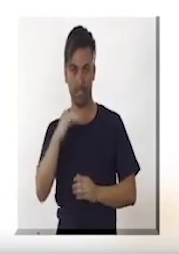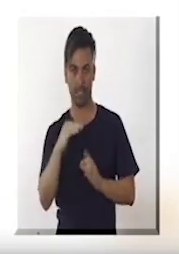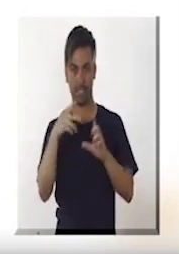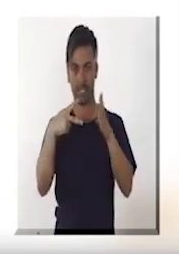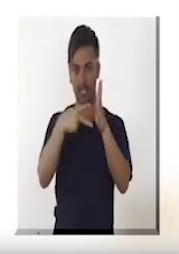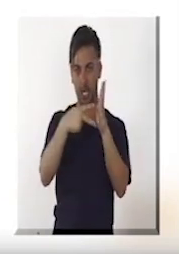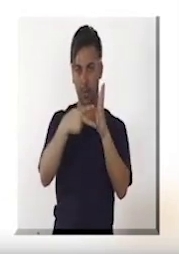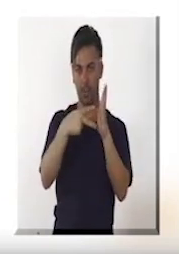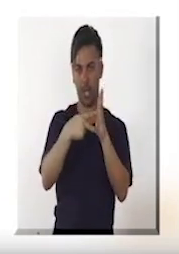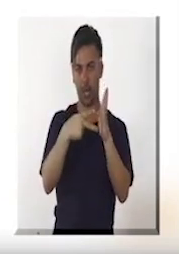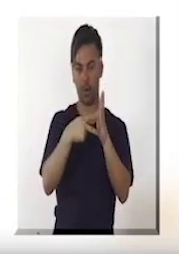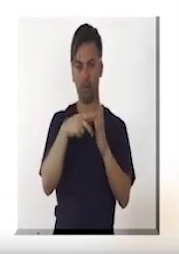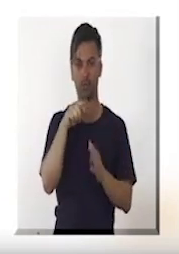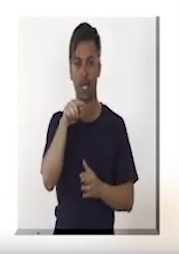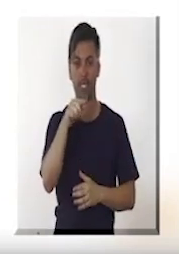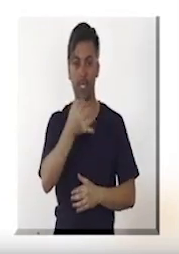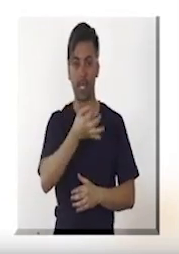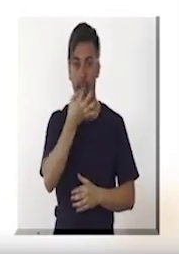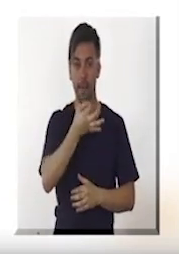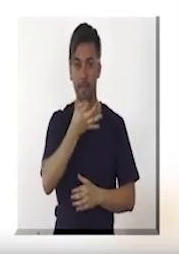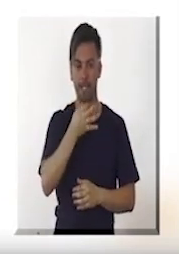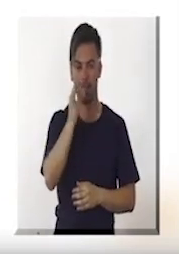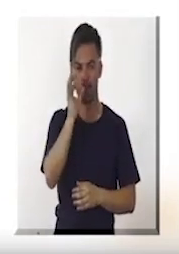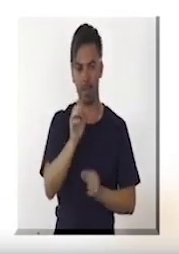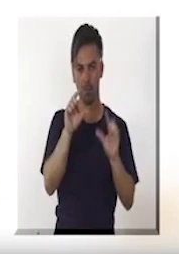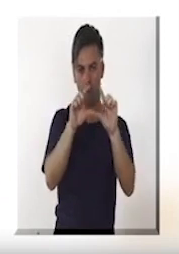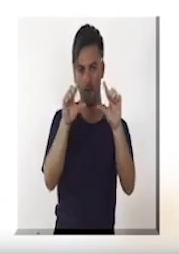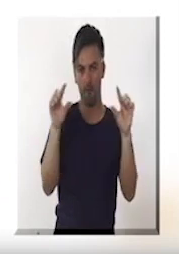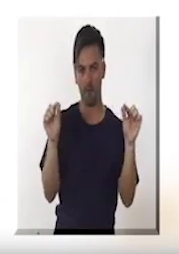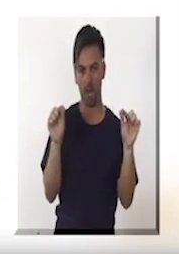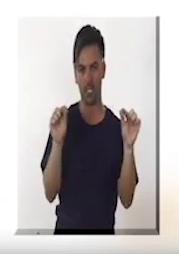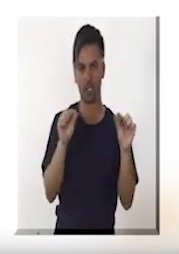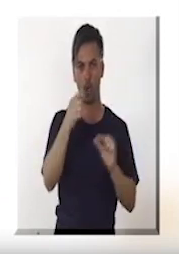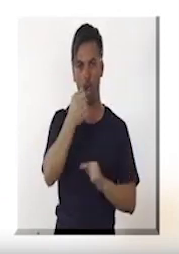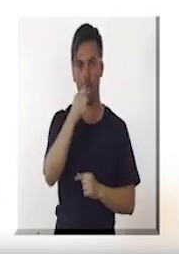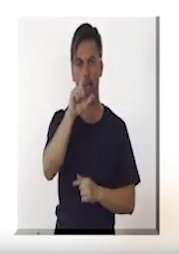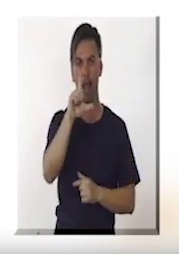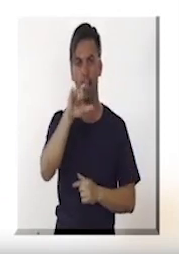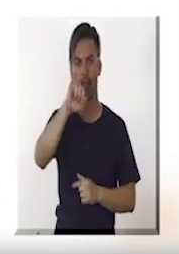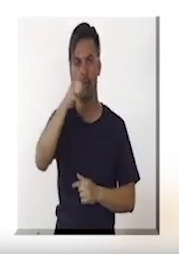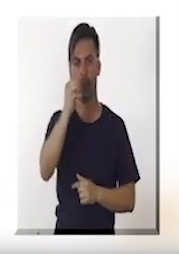de una fracción algebraica.